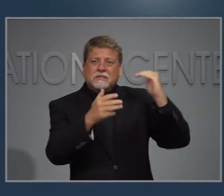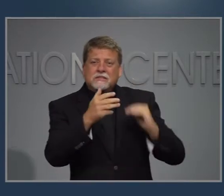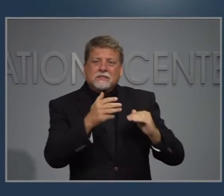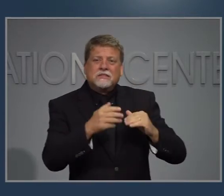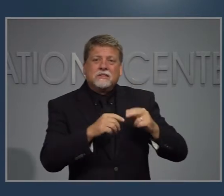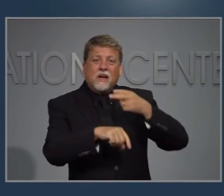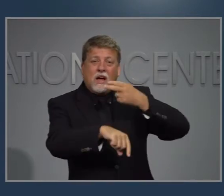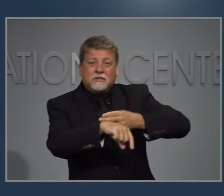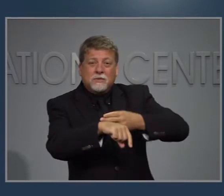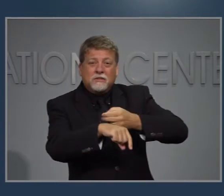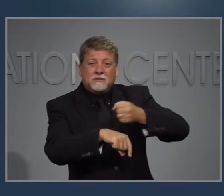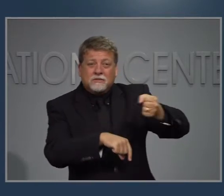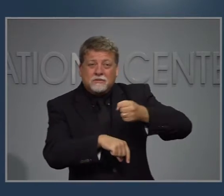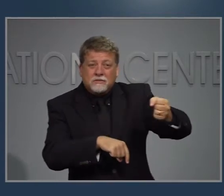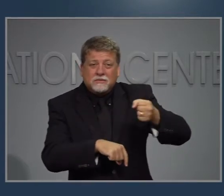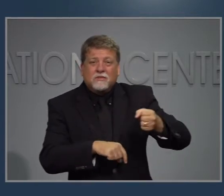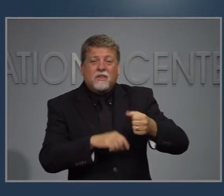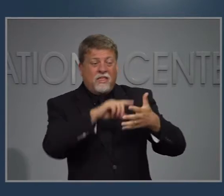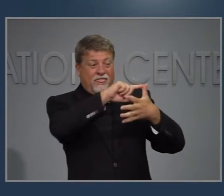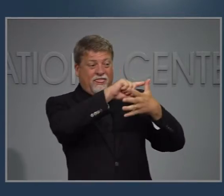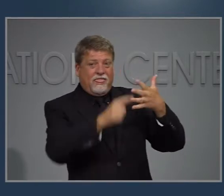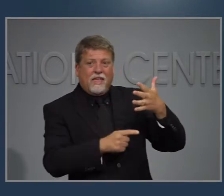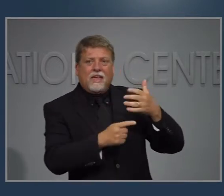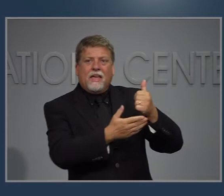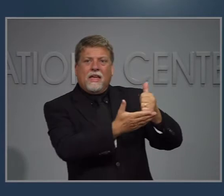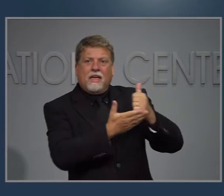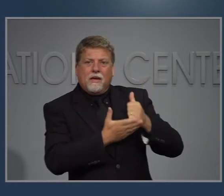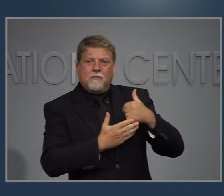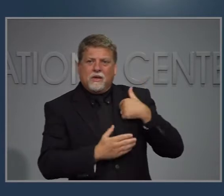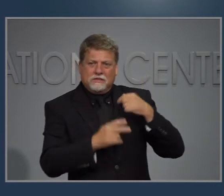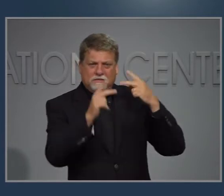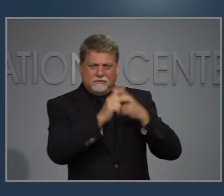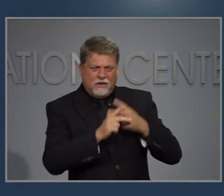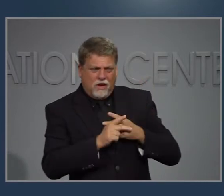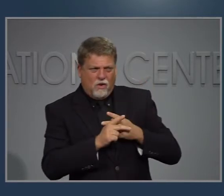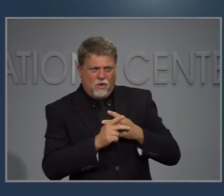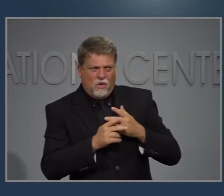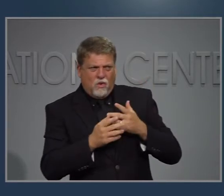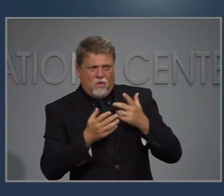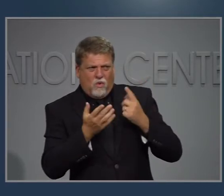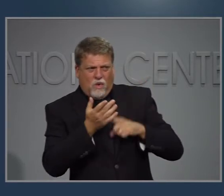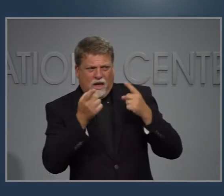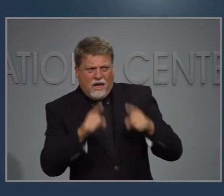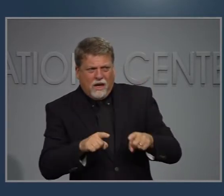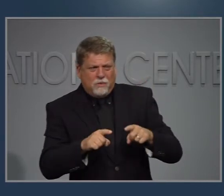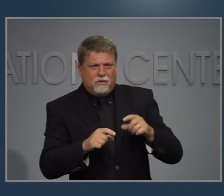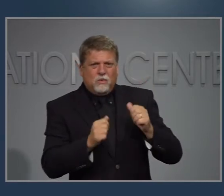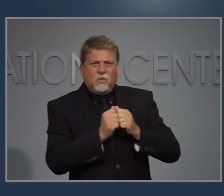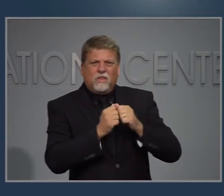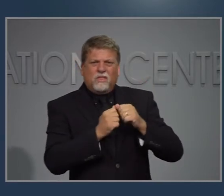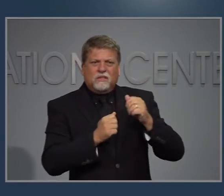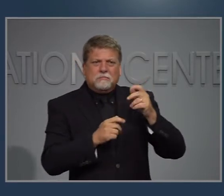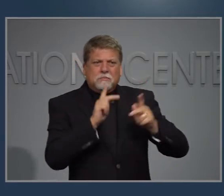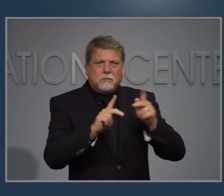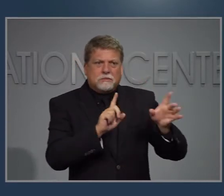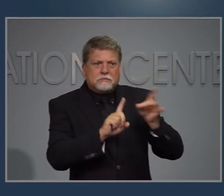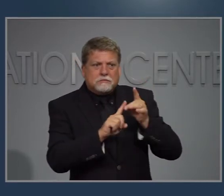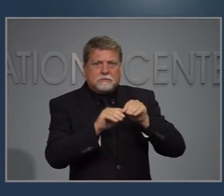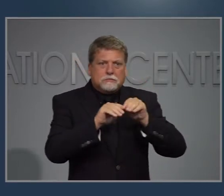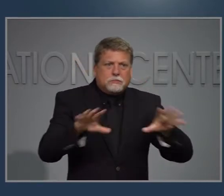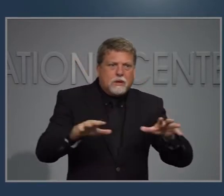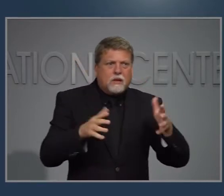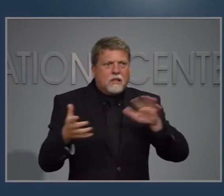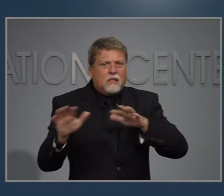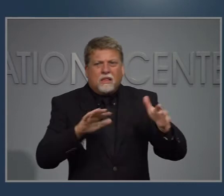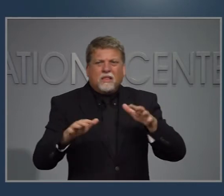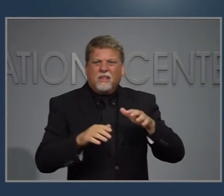que otros, como las hospitalizaciones, nos indican cuánta transmisión estuvo sucediendo hace unas semanas. Al hablarles sobre los